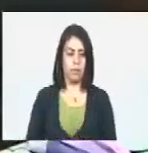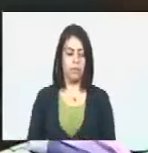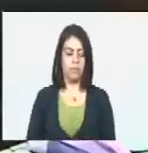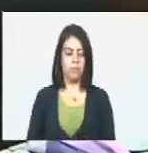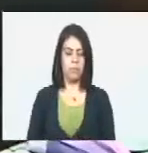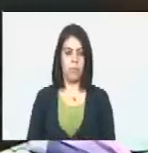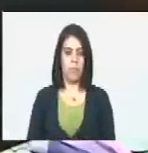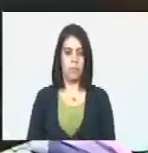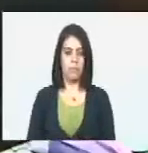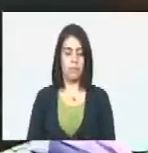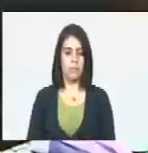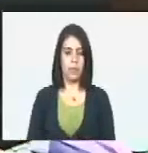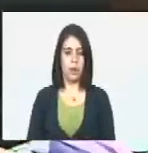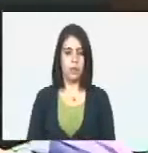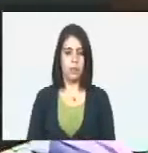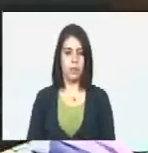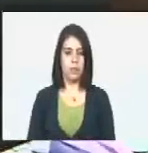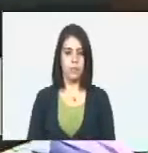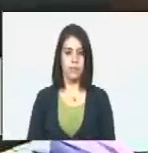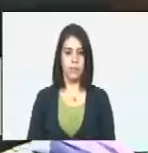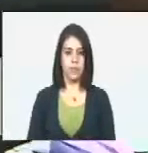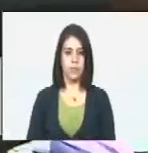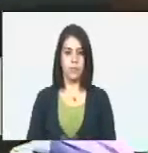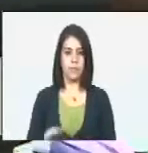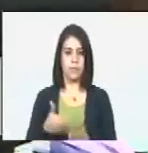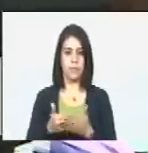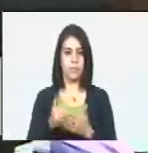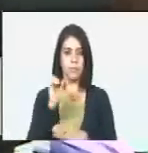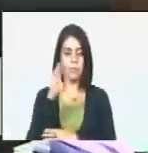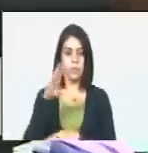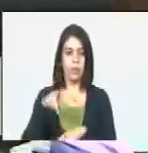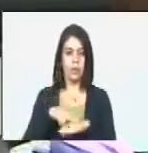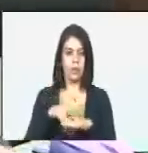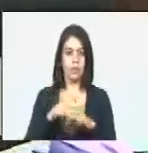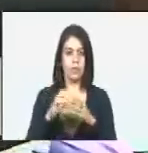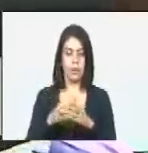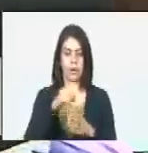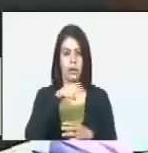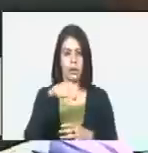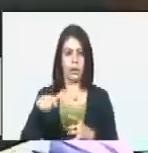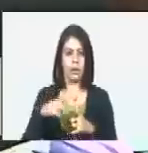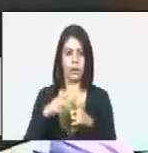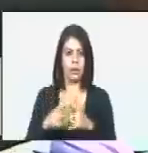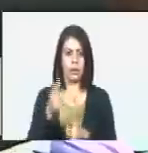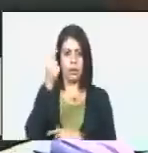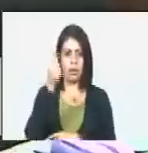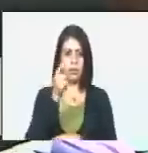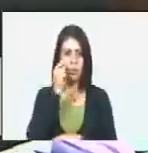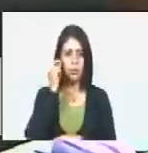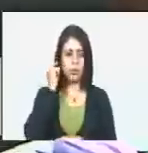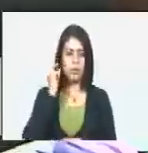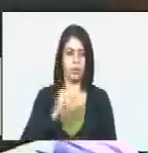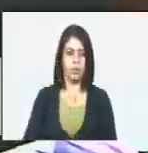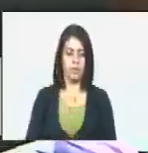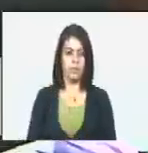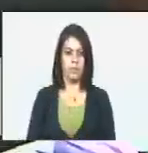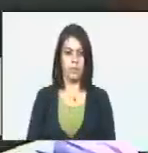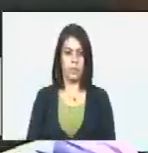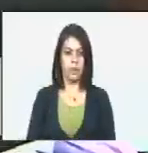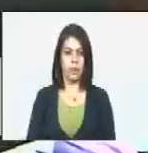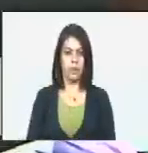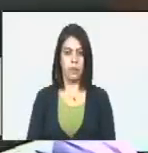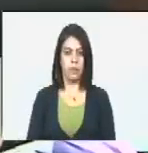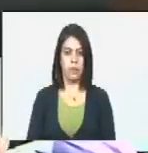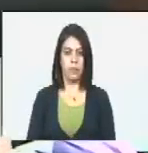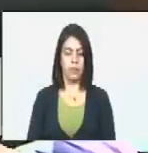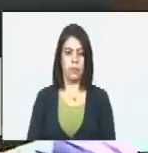Colegas directivos de la Asamblea Nacional, compatriotas, diputadas y diputados. Se me ha encomendado